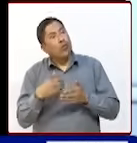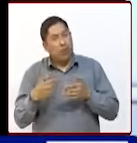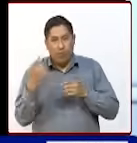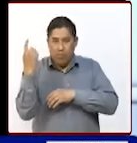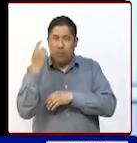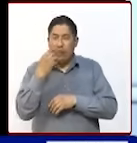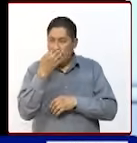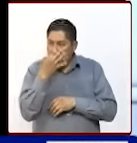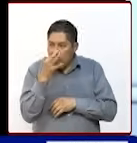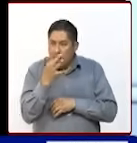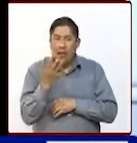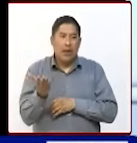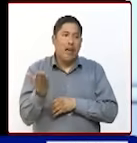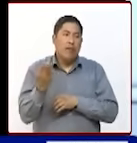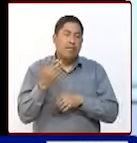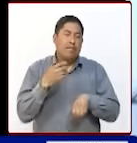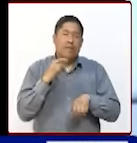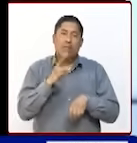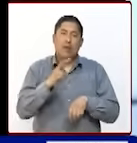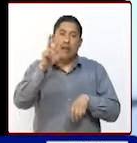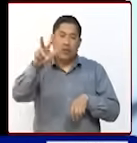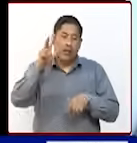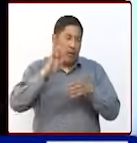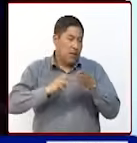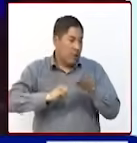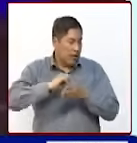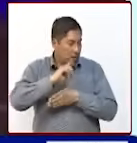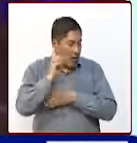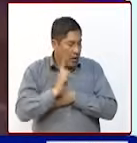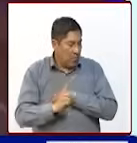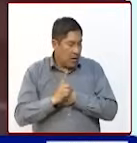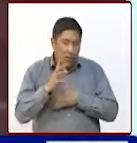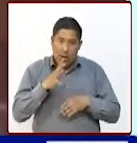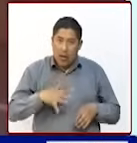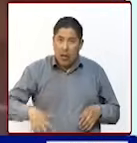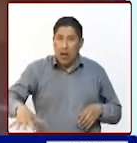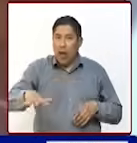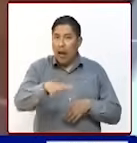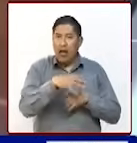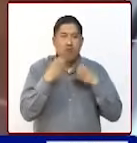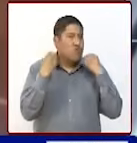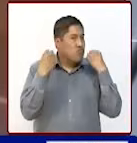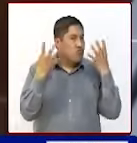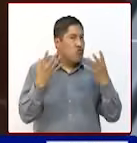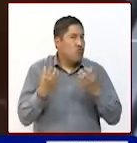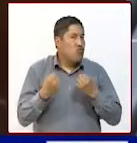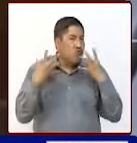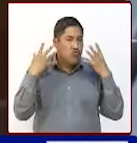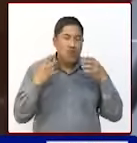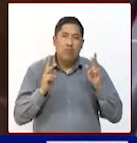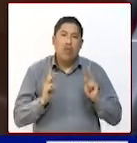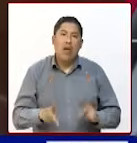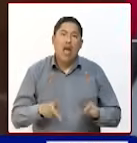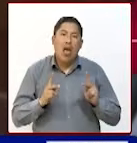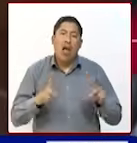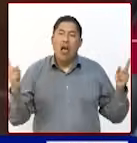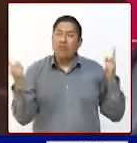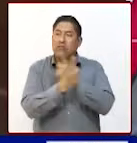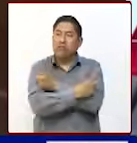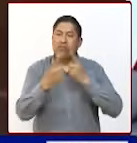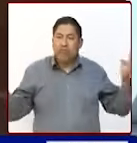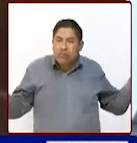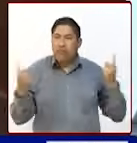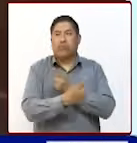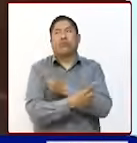censal a horas nada más de este 23 de marzo. En el municipio hay todavía bastante movimiento en lo que significa el tráfico